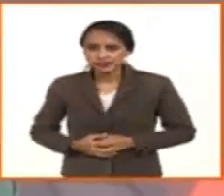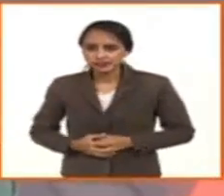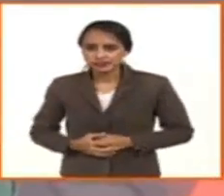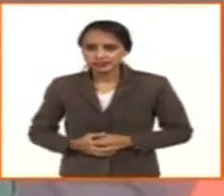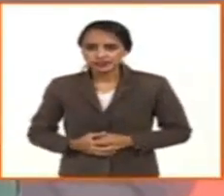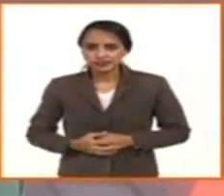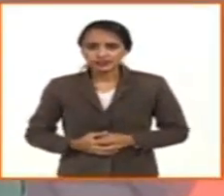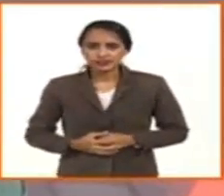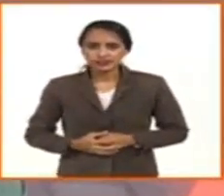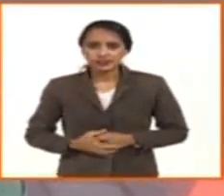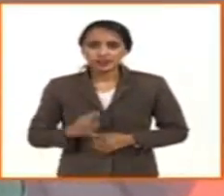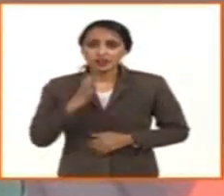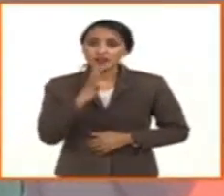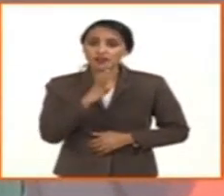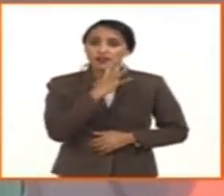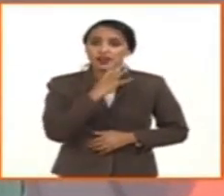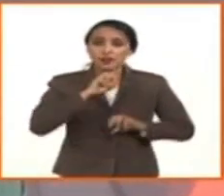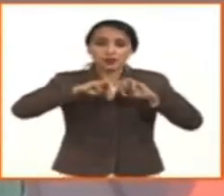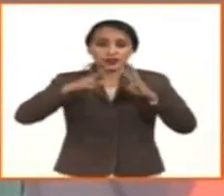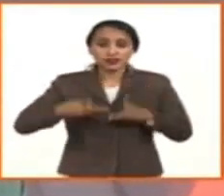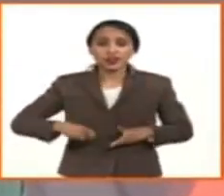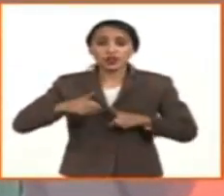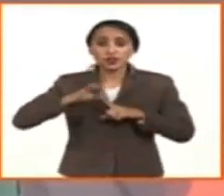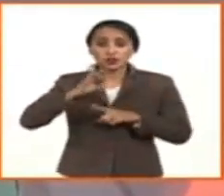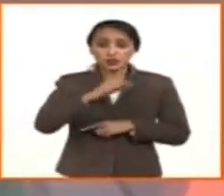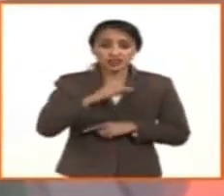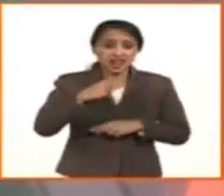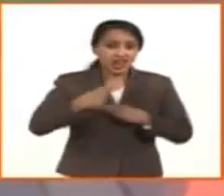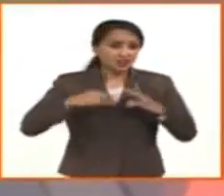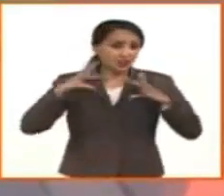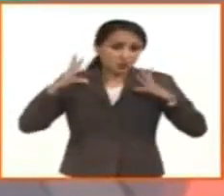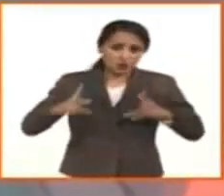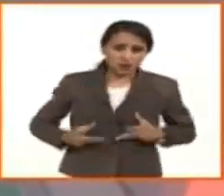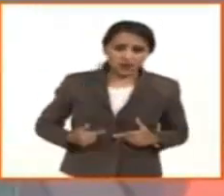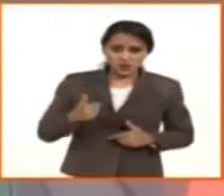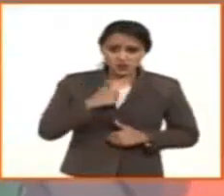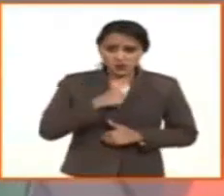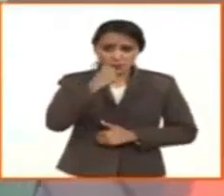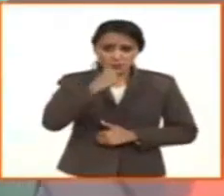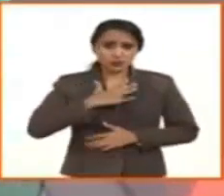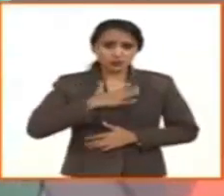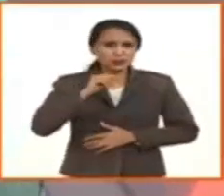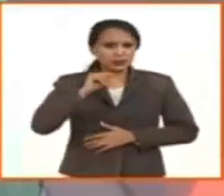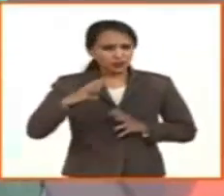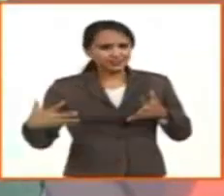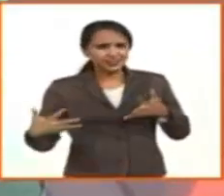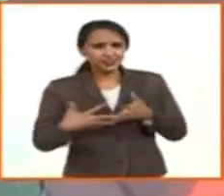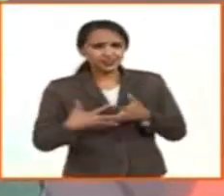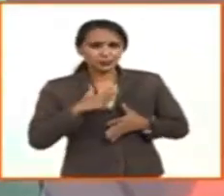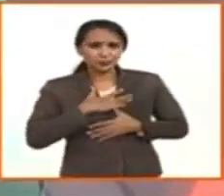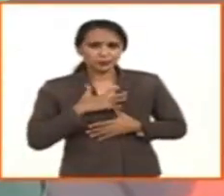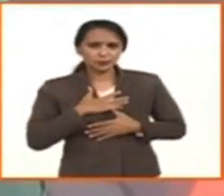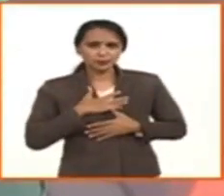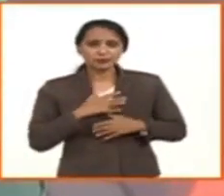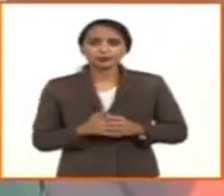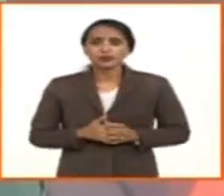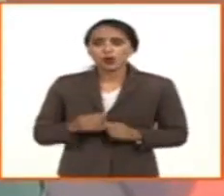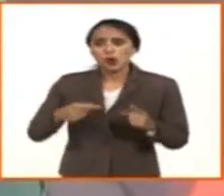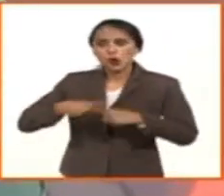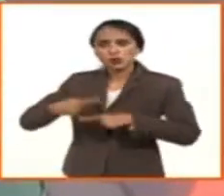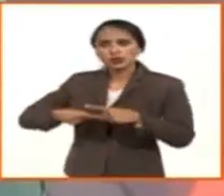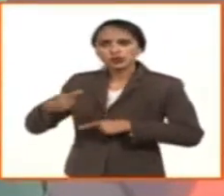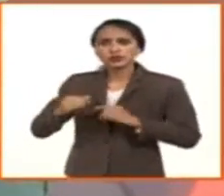facebook y twitter a hacer lo que le da la gana porque yo por ejemplo personalmente y personas cercanas a mí nos han hecho ataques y scratch